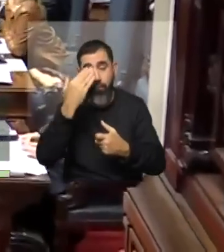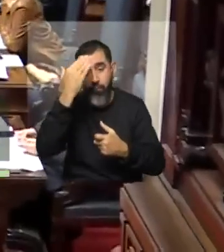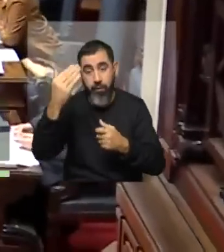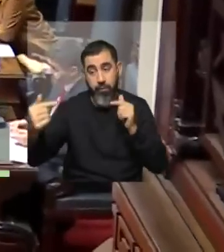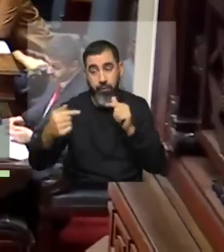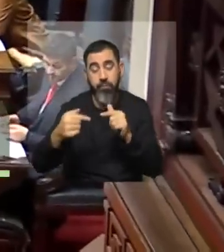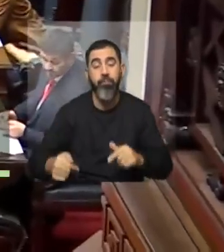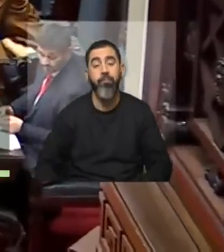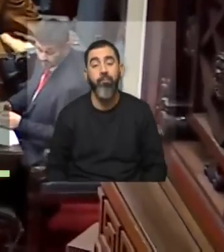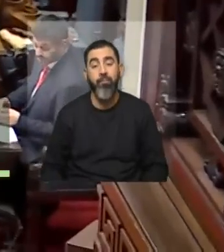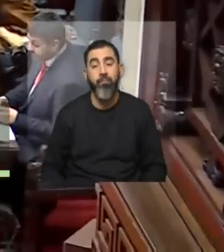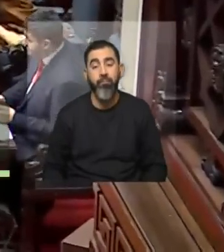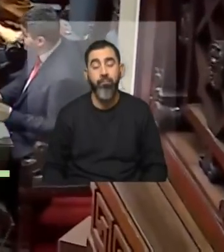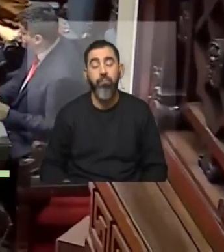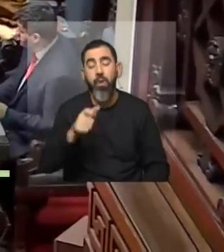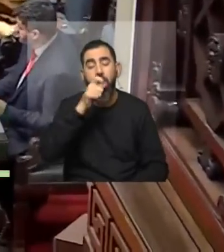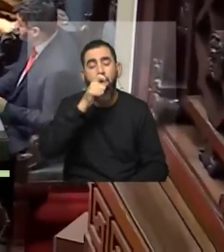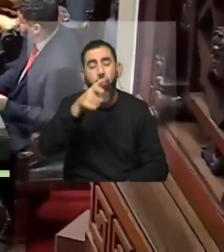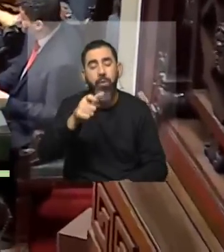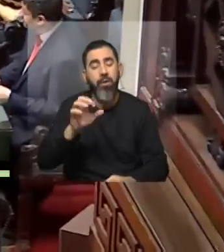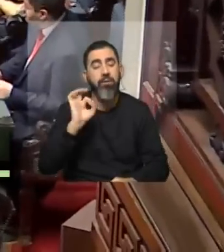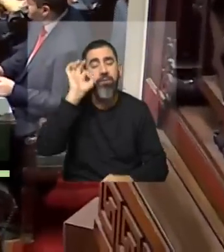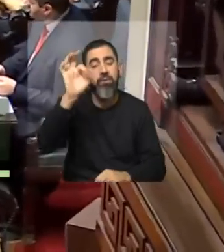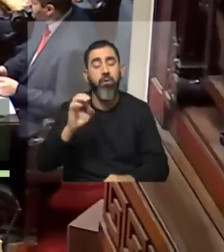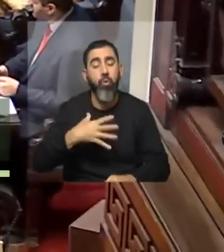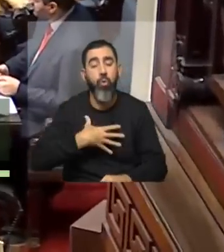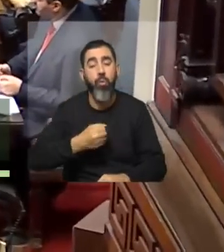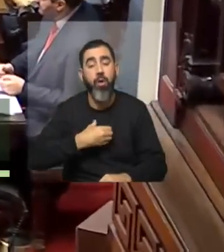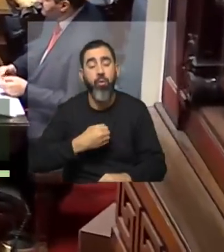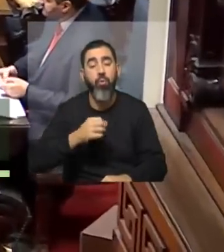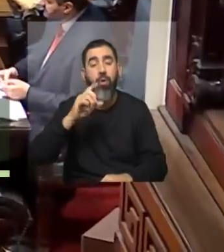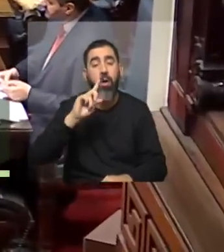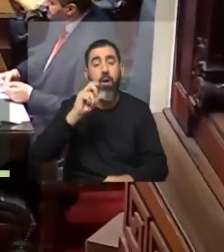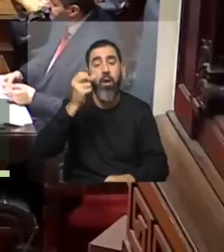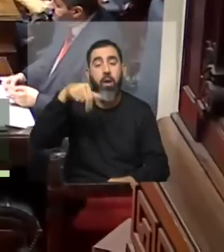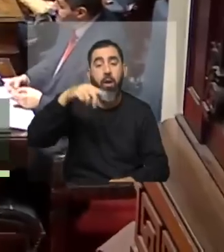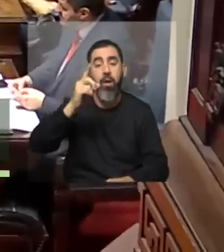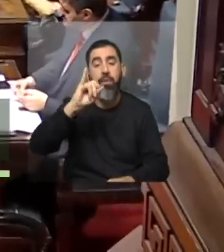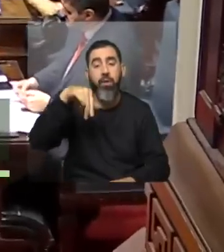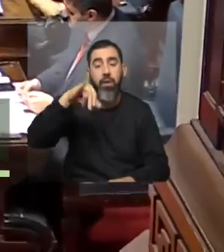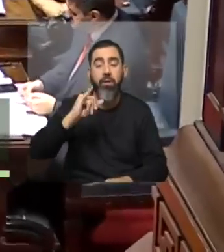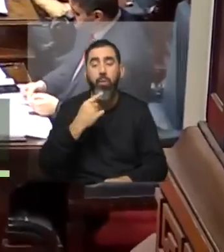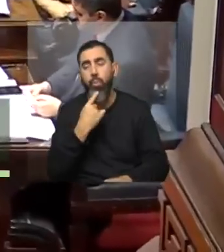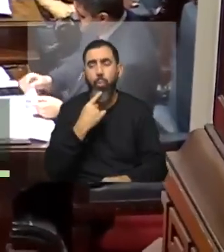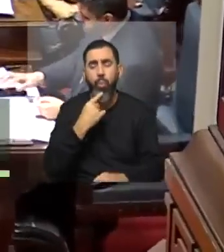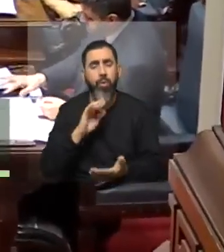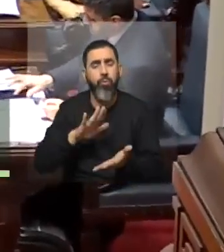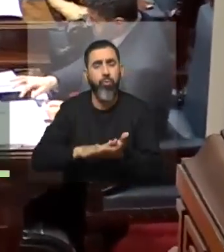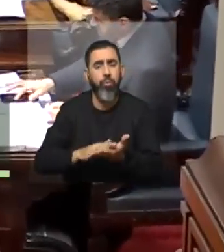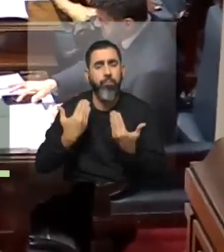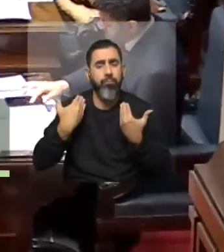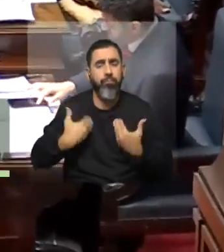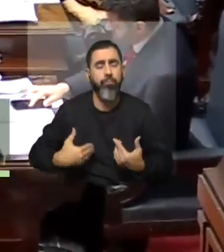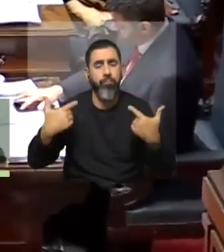Frente Amplio. Recién argumentó el senador nacionalista Jorge Gandini sus cuestionamientos a la actuación